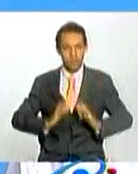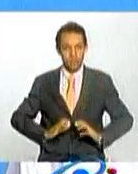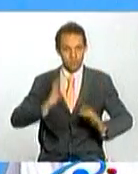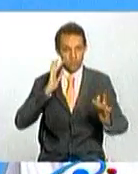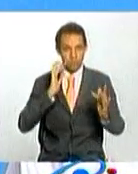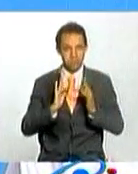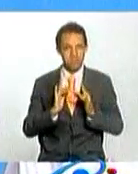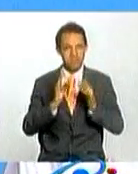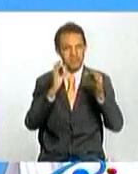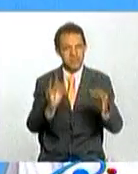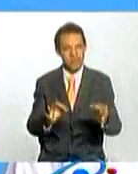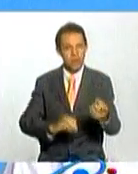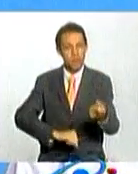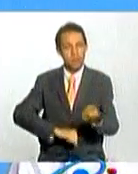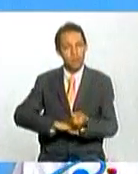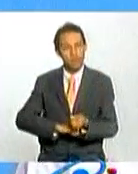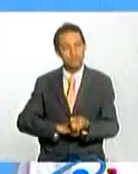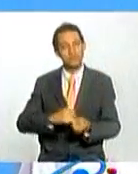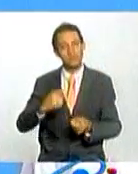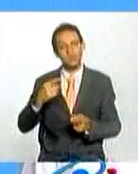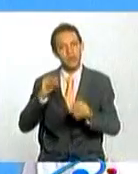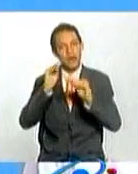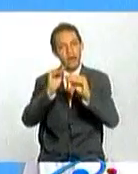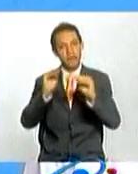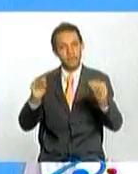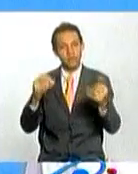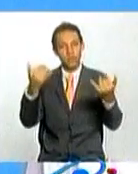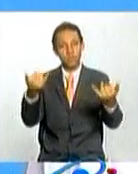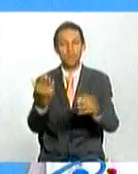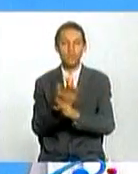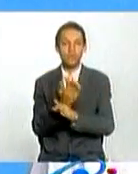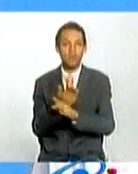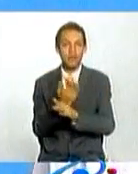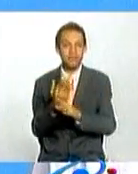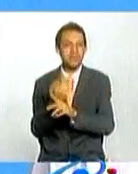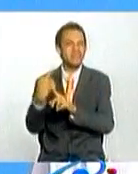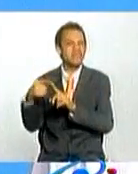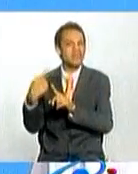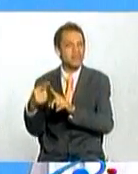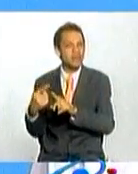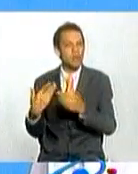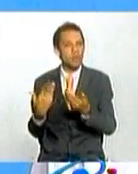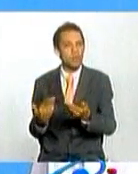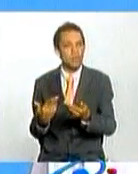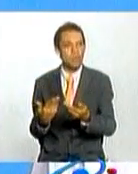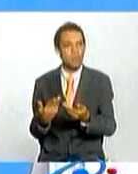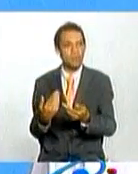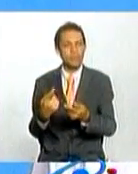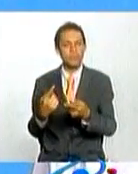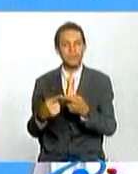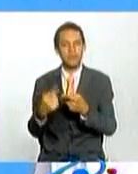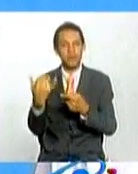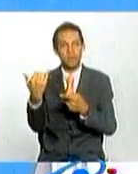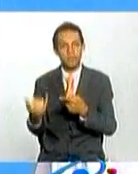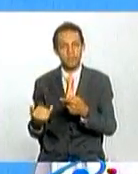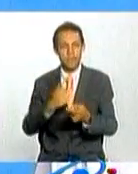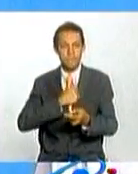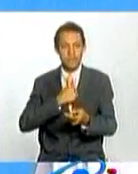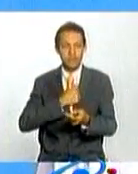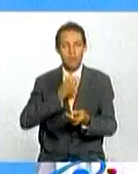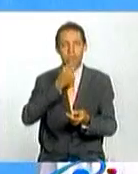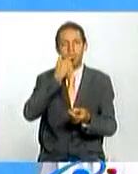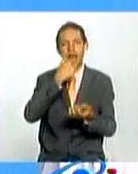es alertarlos por el problema que estamos teniendo con los problemas de la